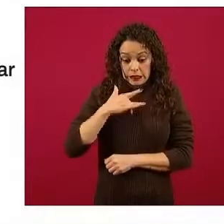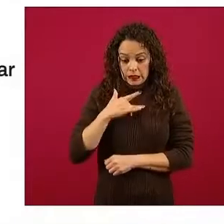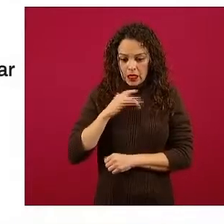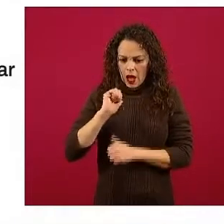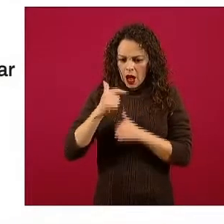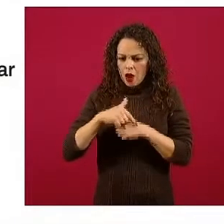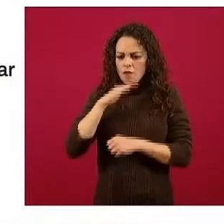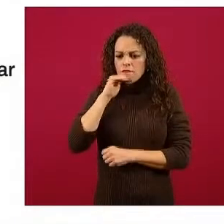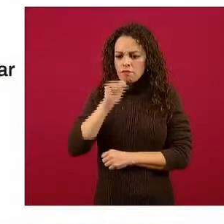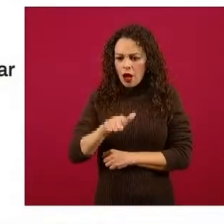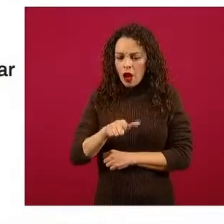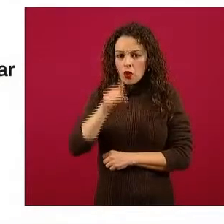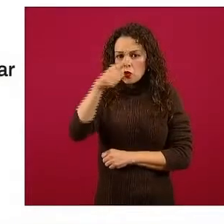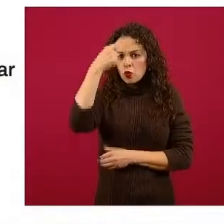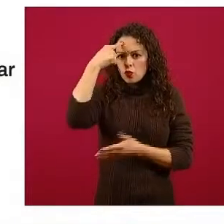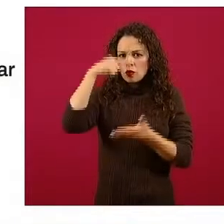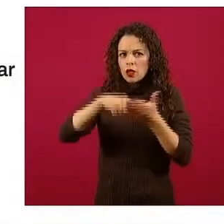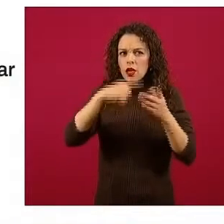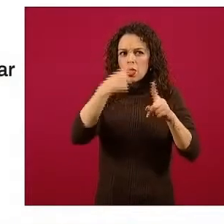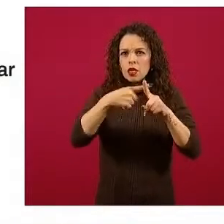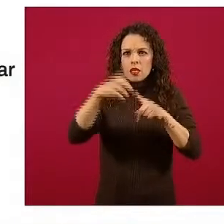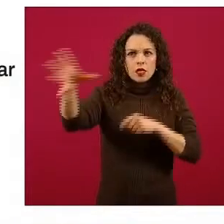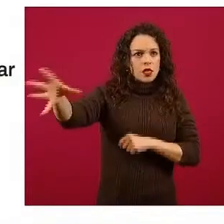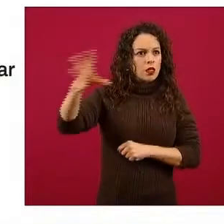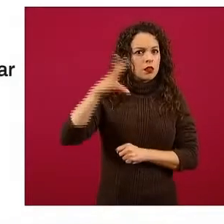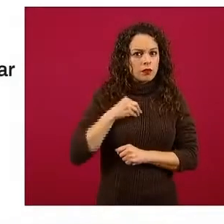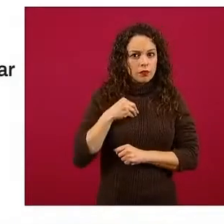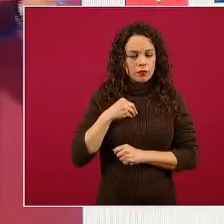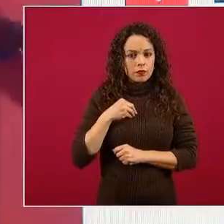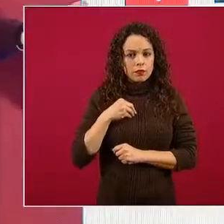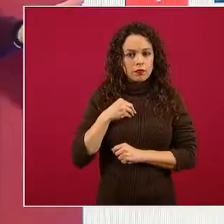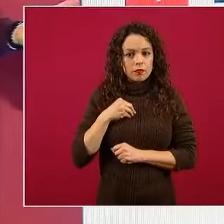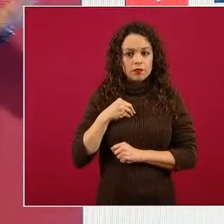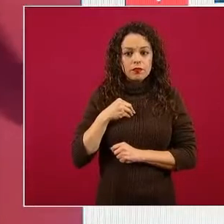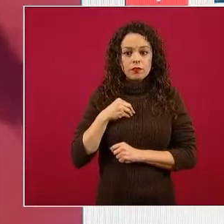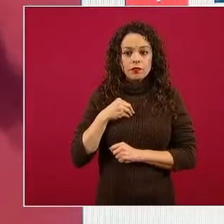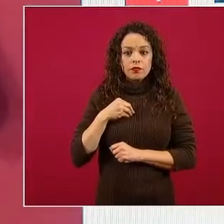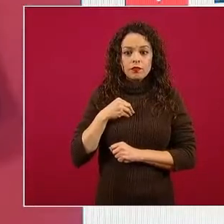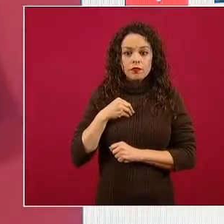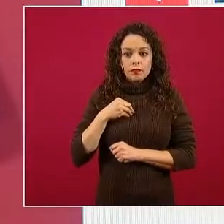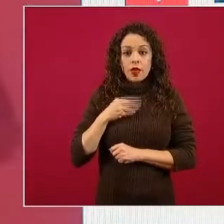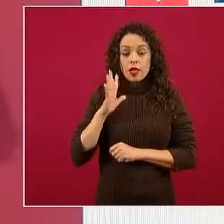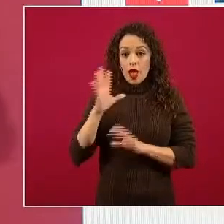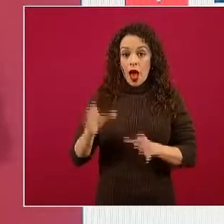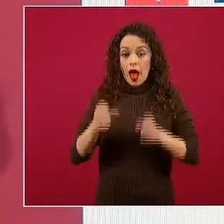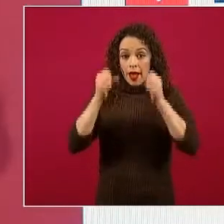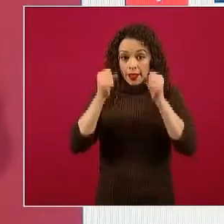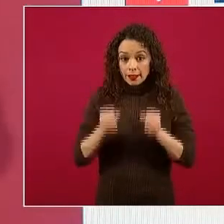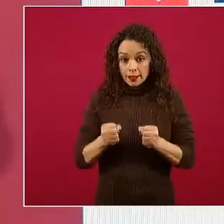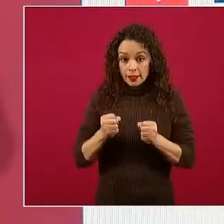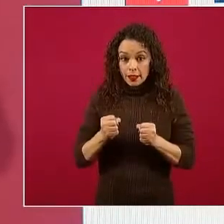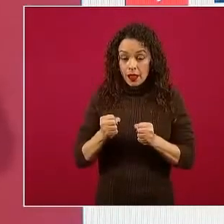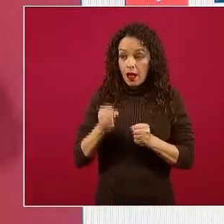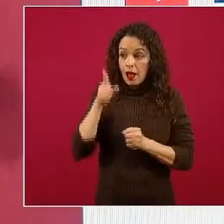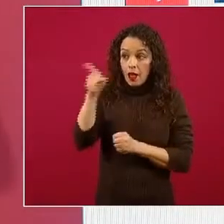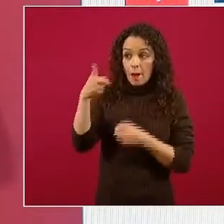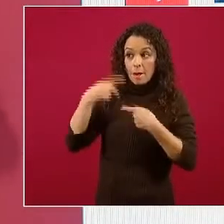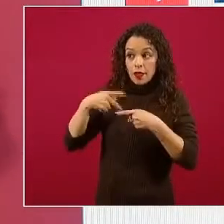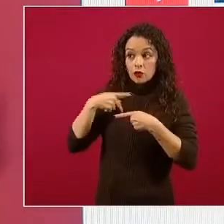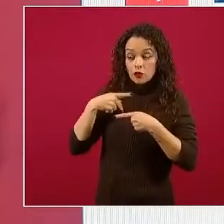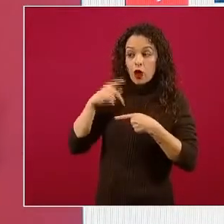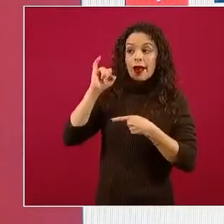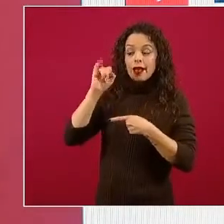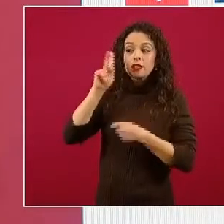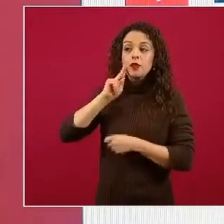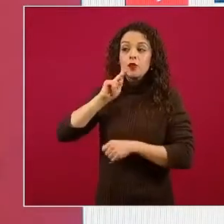y quien crees que te contagió está confirmado por laboratorio, no necesitas hacerte la prueba. Asume